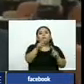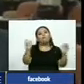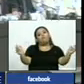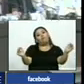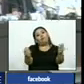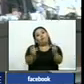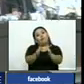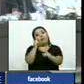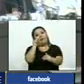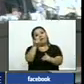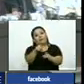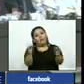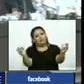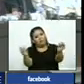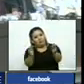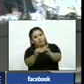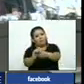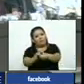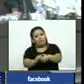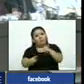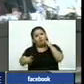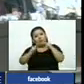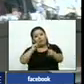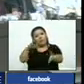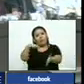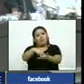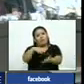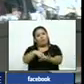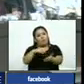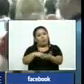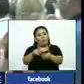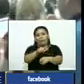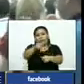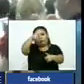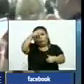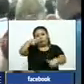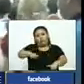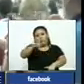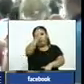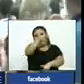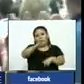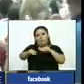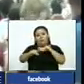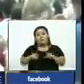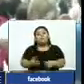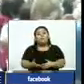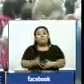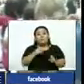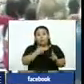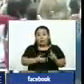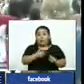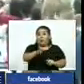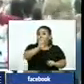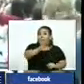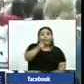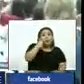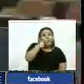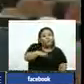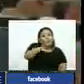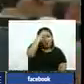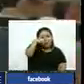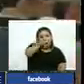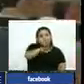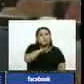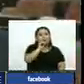encuentro imperialista de solidaridad por la democracia y contra el neoliberalismo desarrollado en Cuba. El presidente respondió a